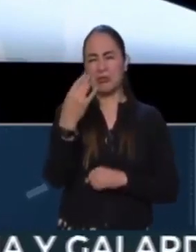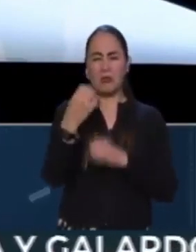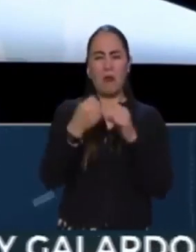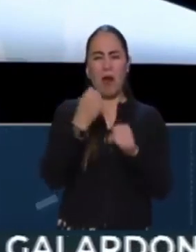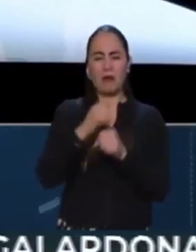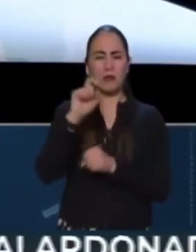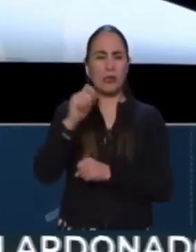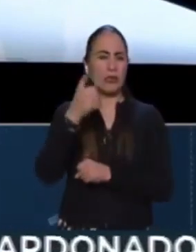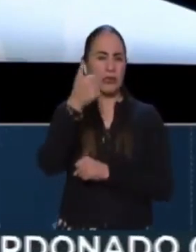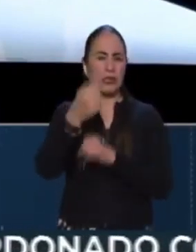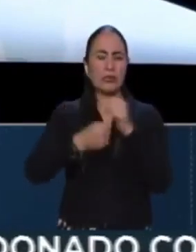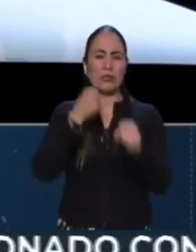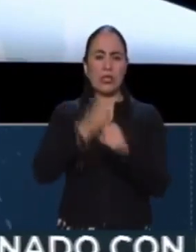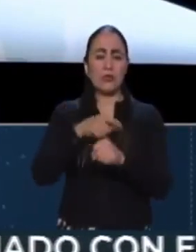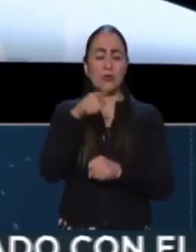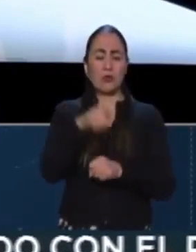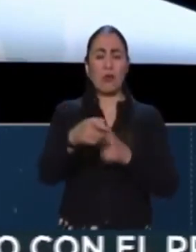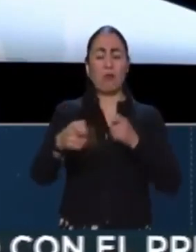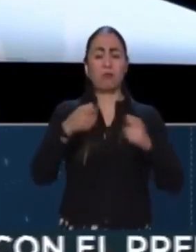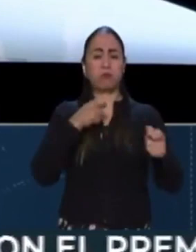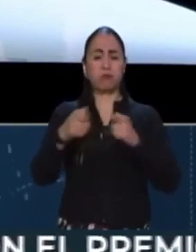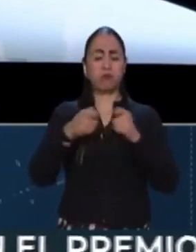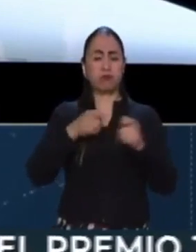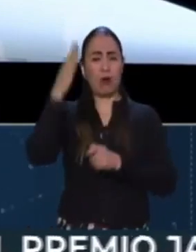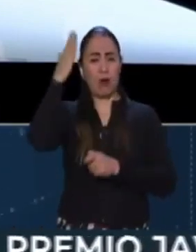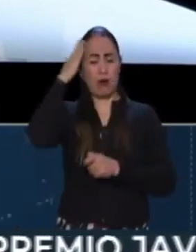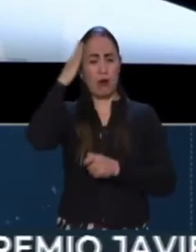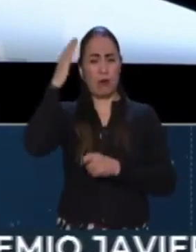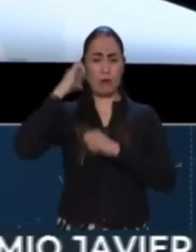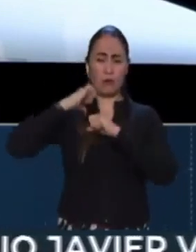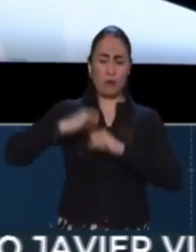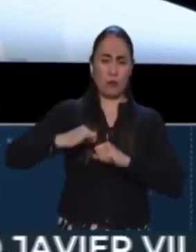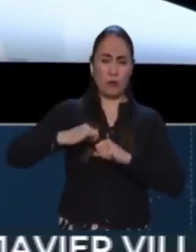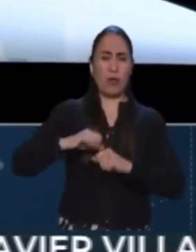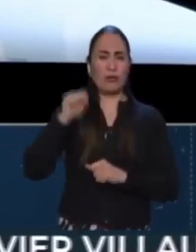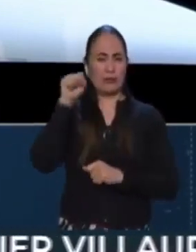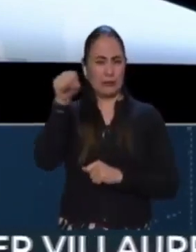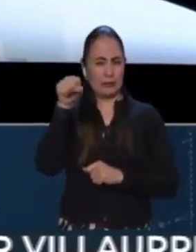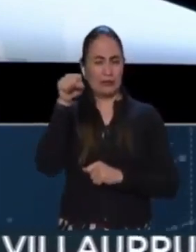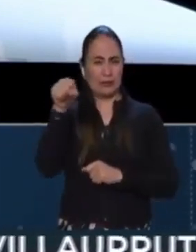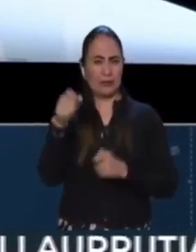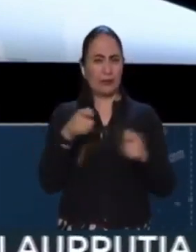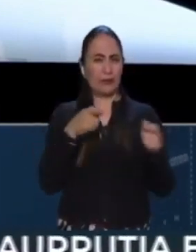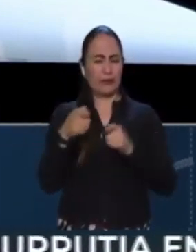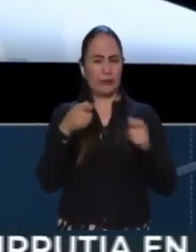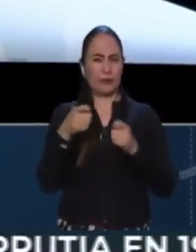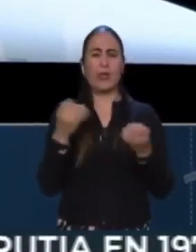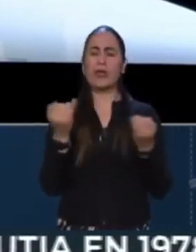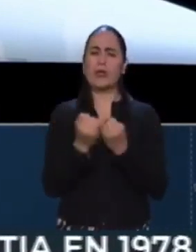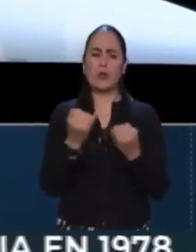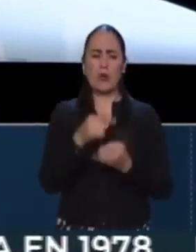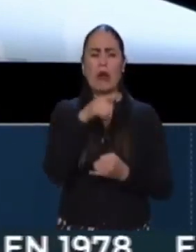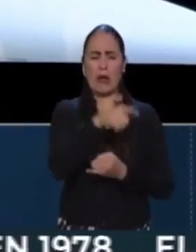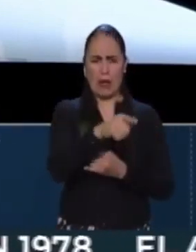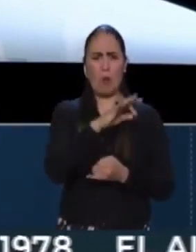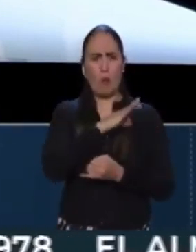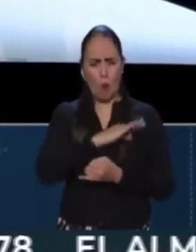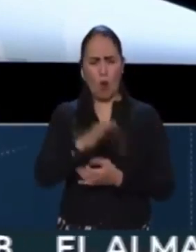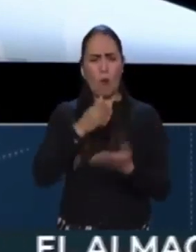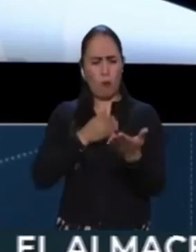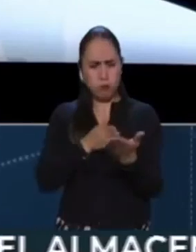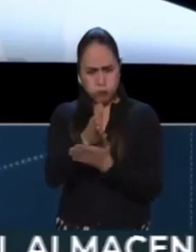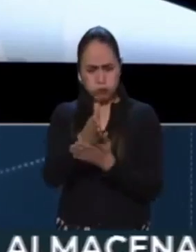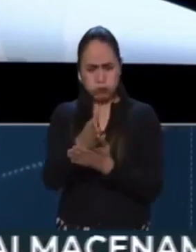años, dominó, estuvo controlando el sindicato y tuvo acceso, porque lo controlaba, todos